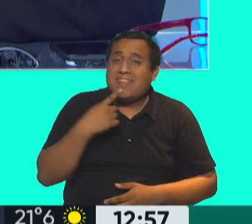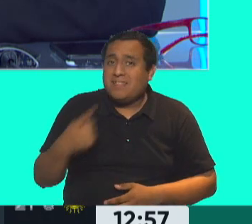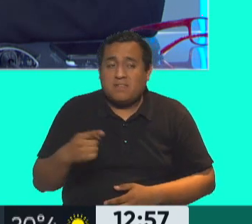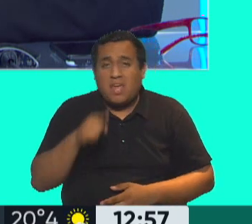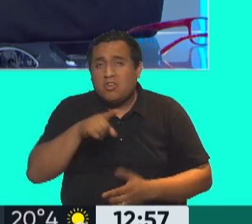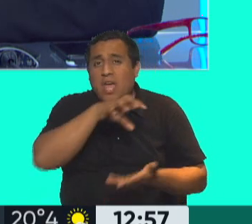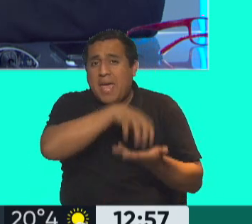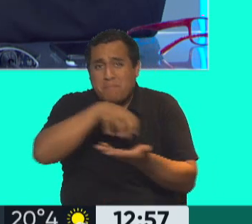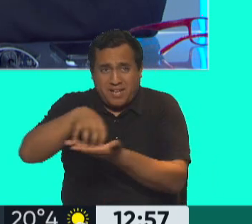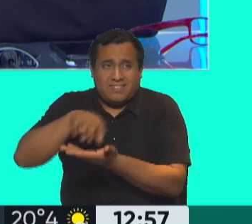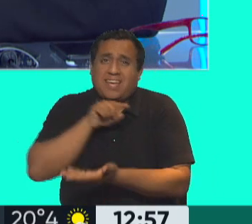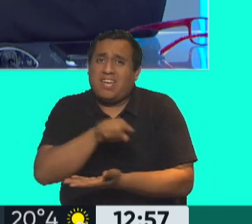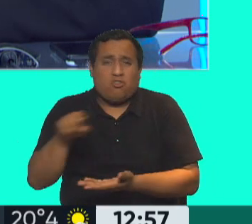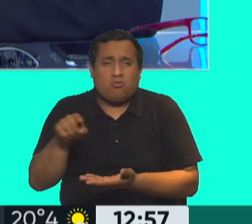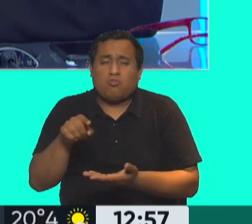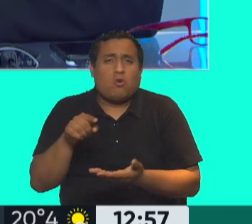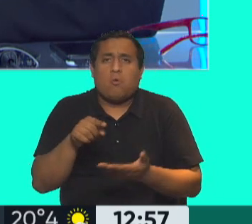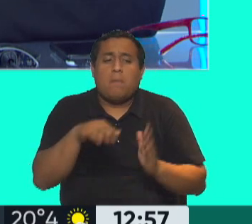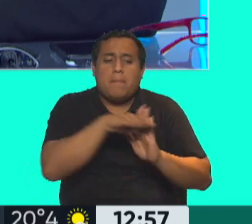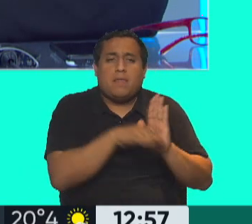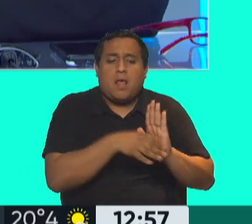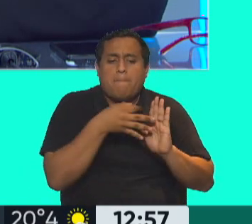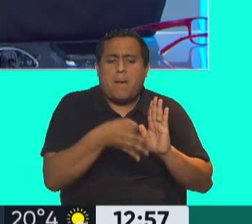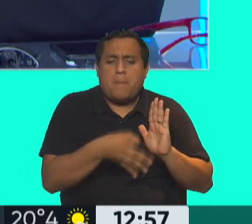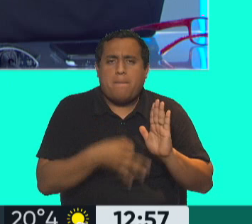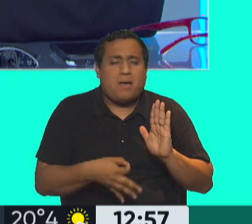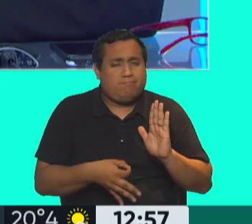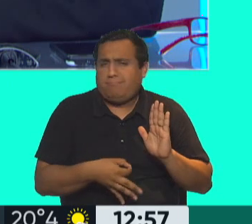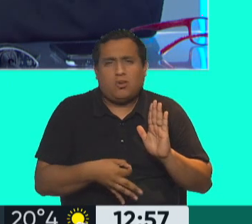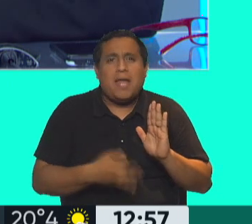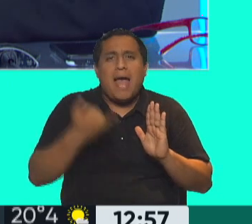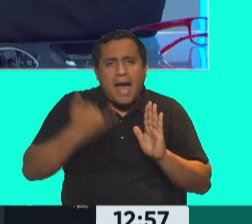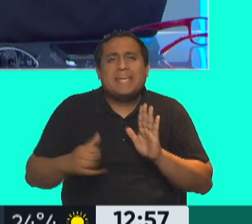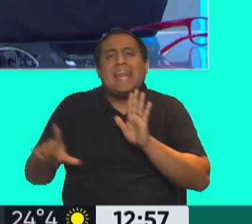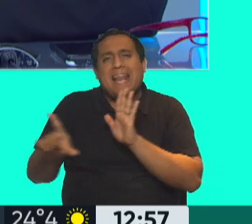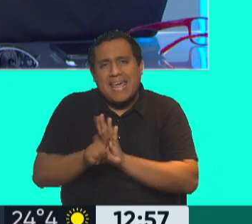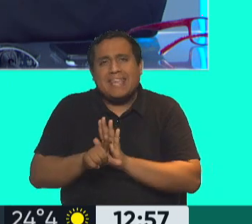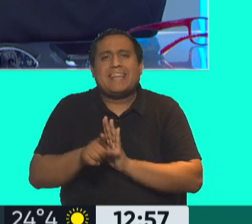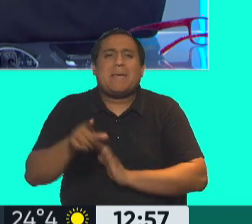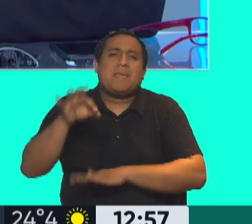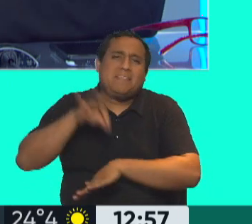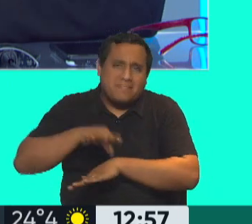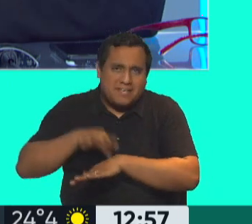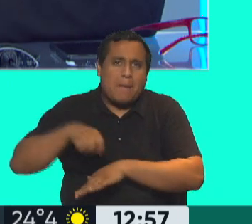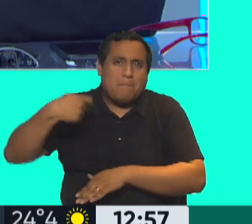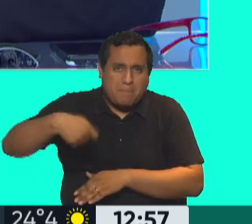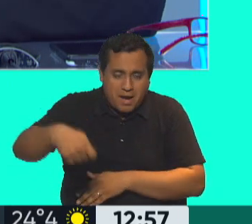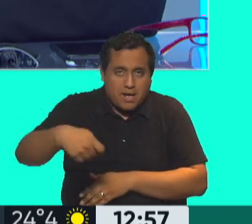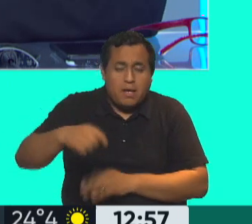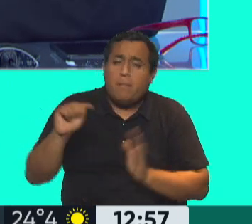estas empresas con respecto a sus obligaciones. Existe una ley de medicina prepaga, pero aparentemente no se